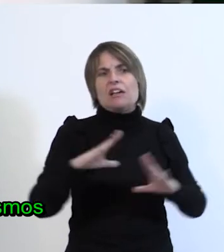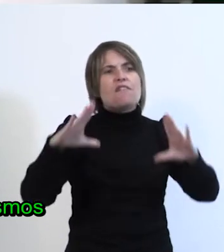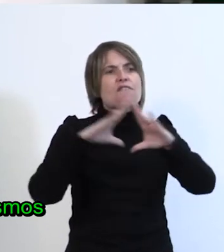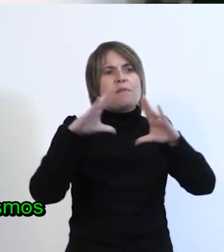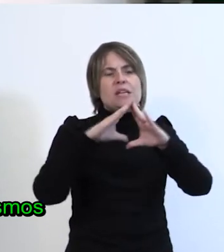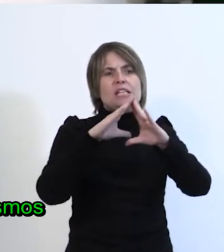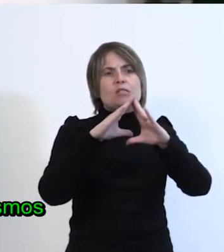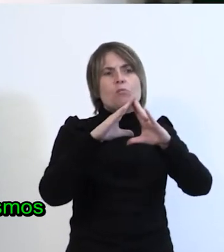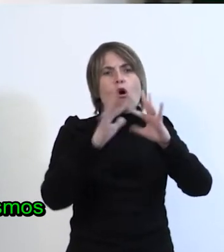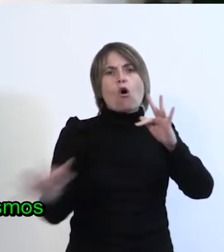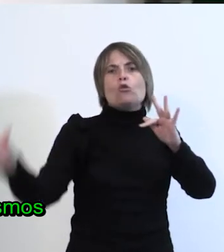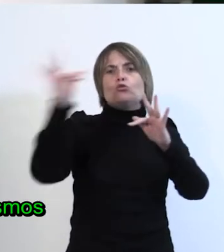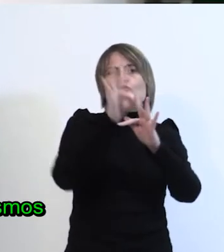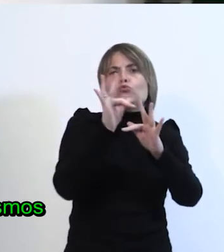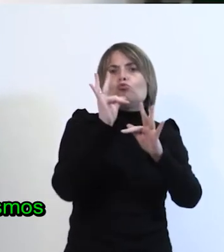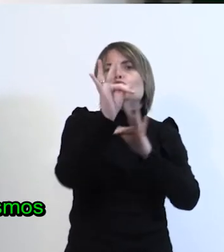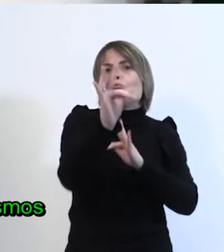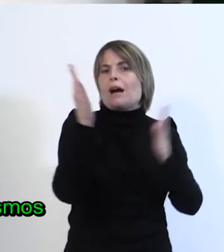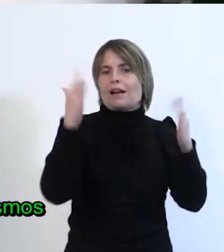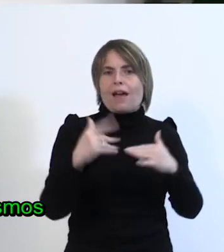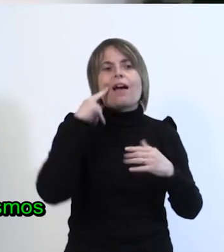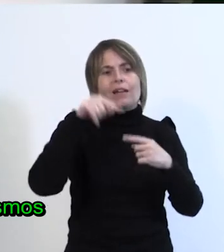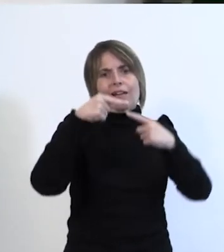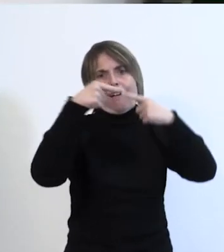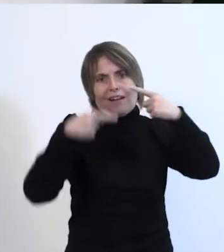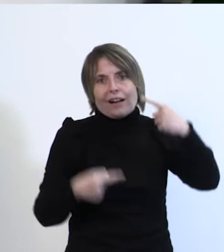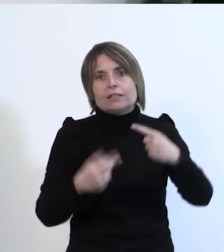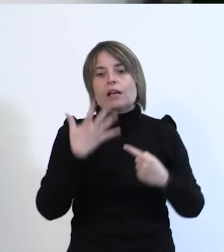a los feminismos no podernos escuchar.